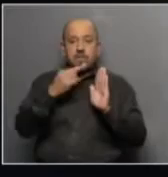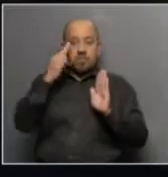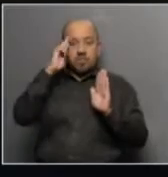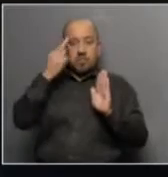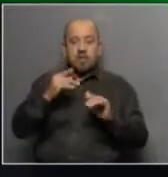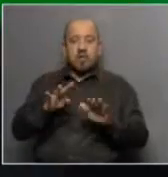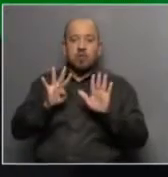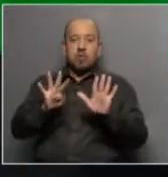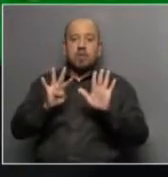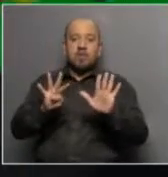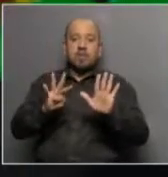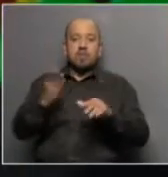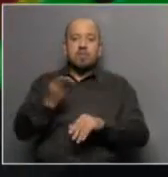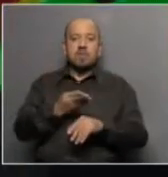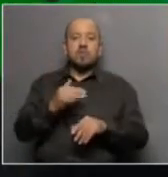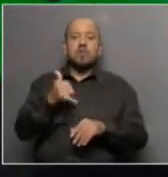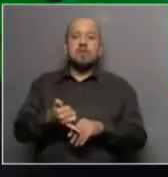Y el 99% ¿qué tiene que hacer?